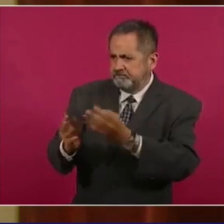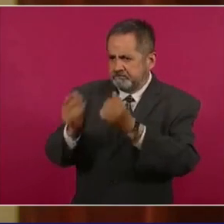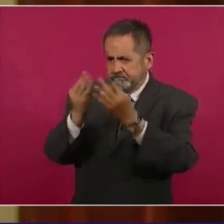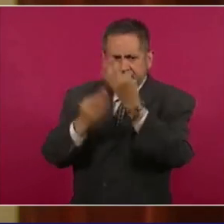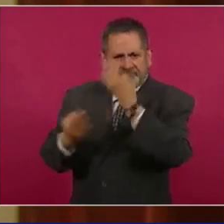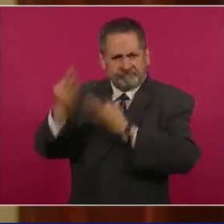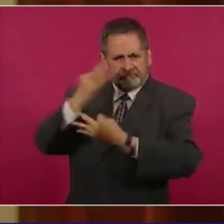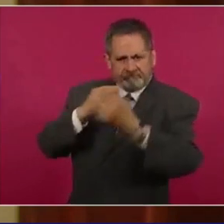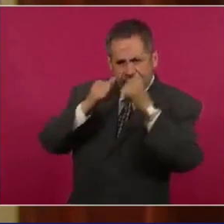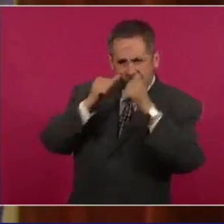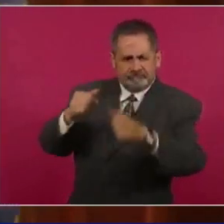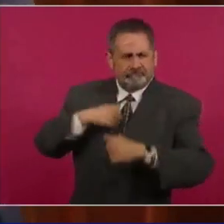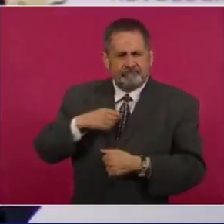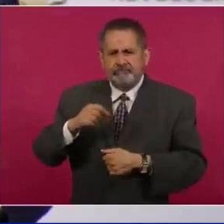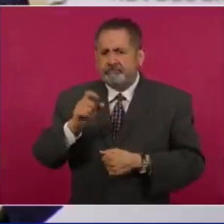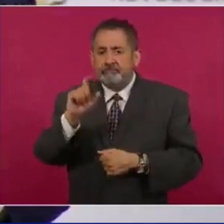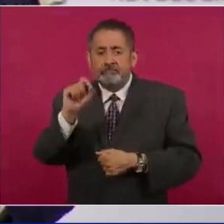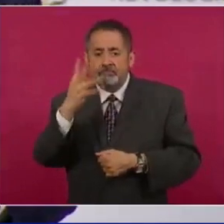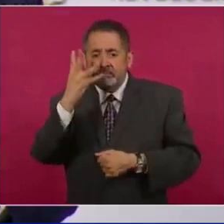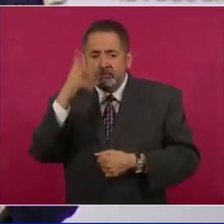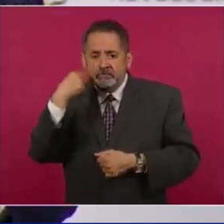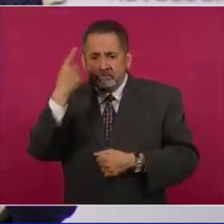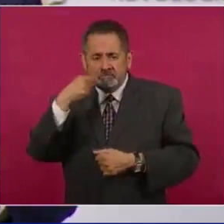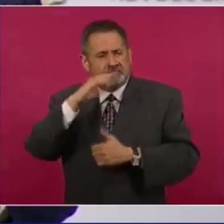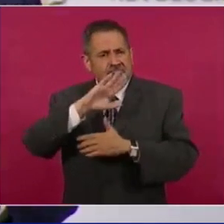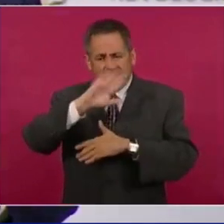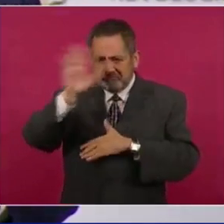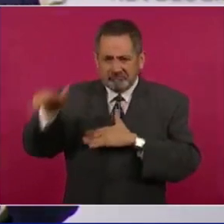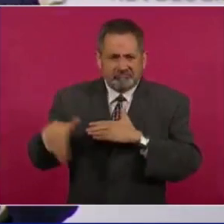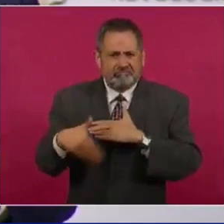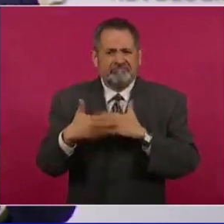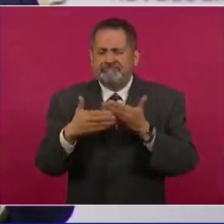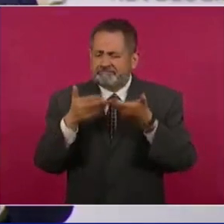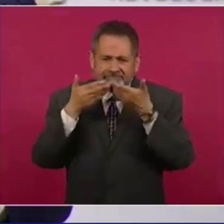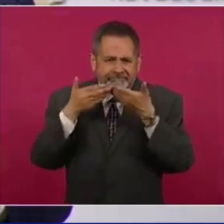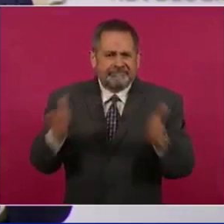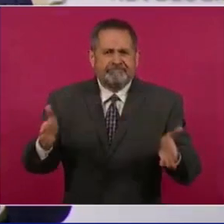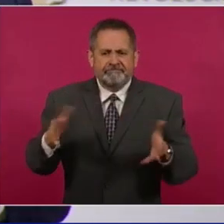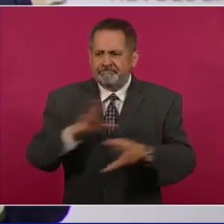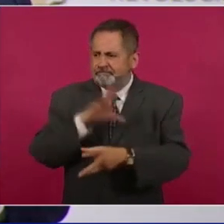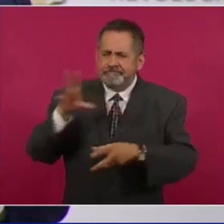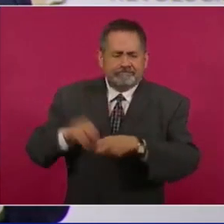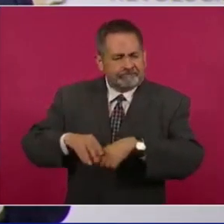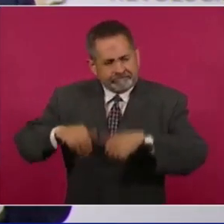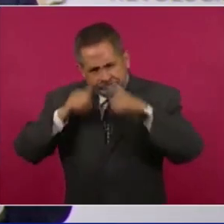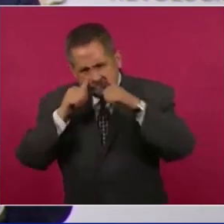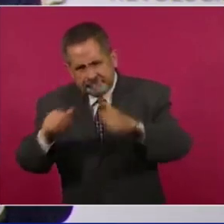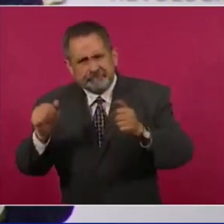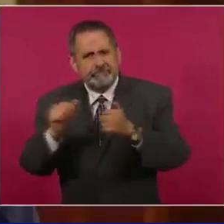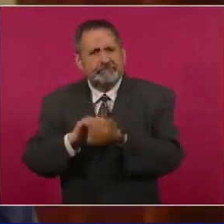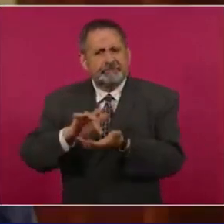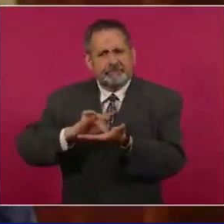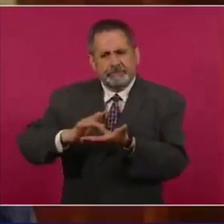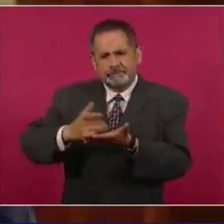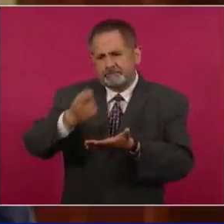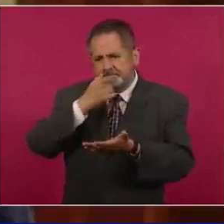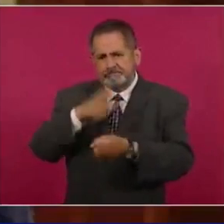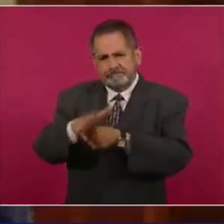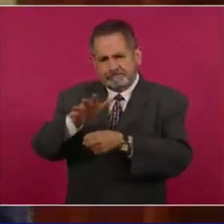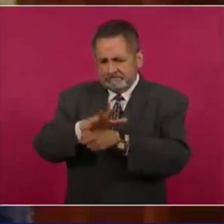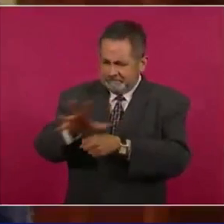con atención las 24 horas, con todos los medicamentos